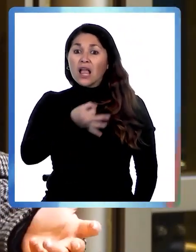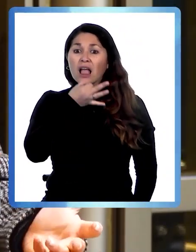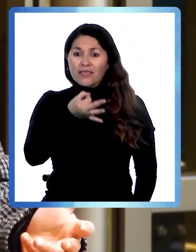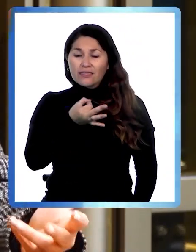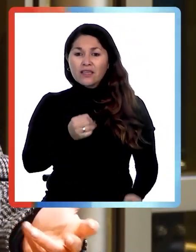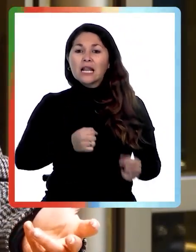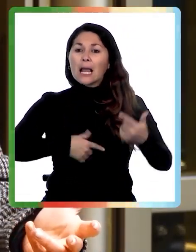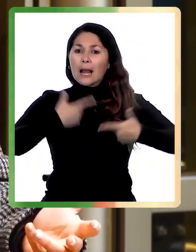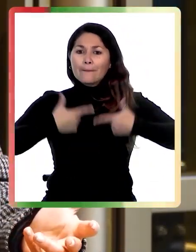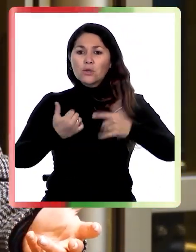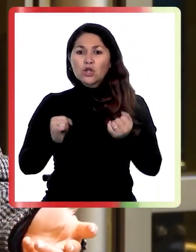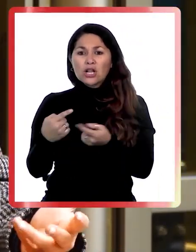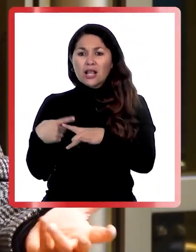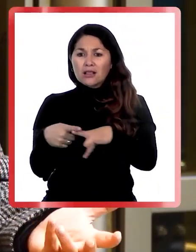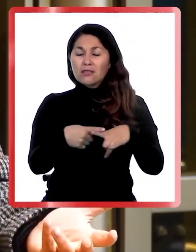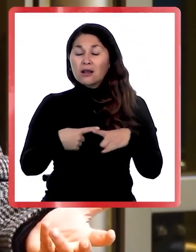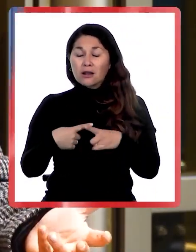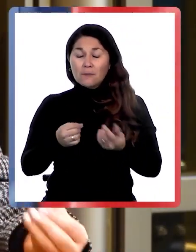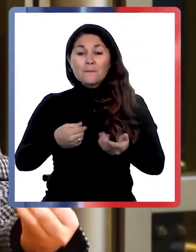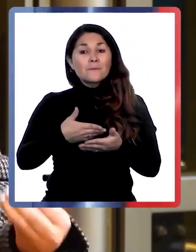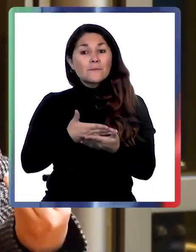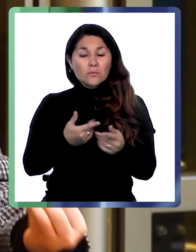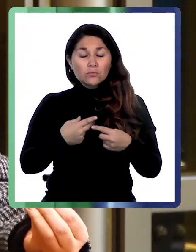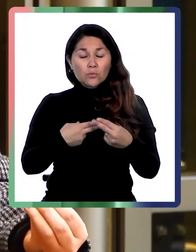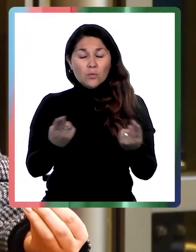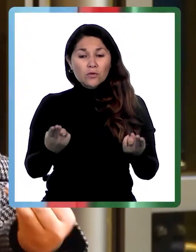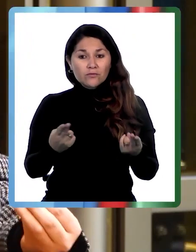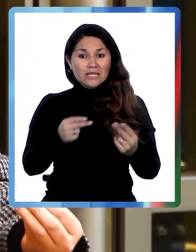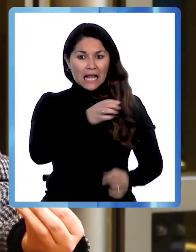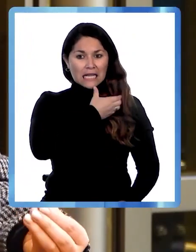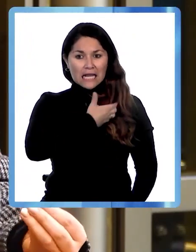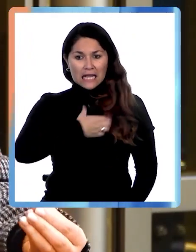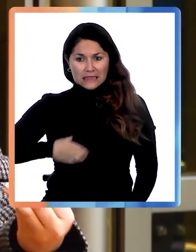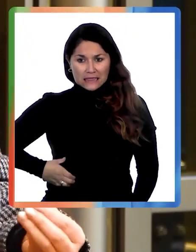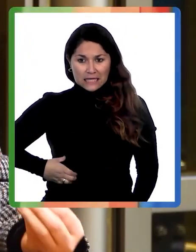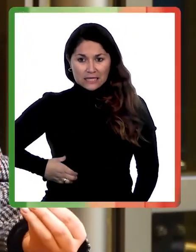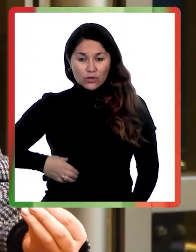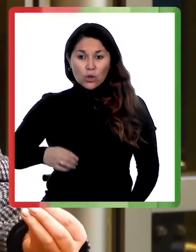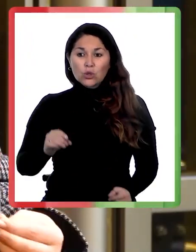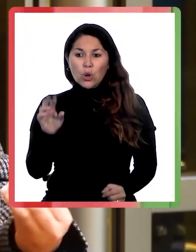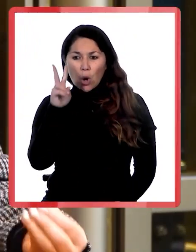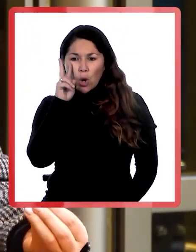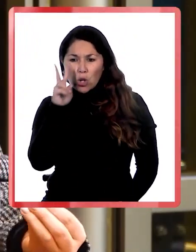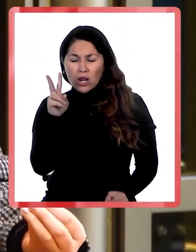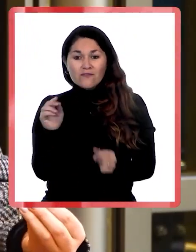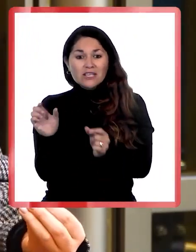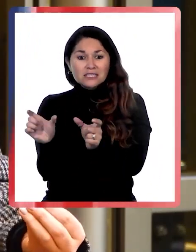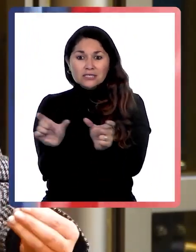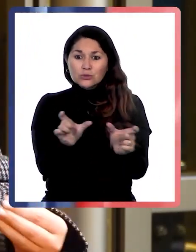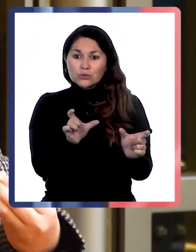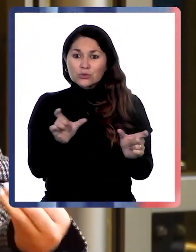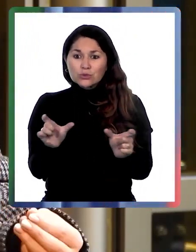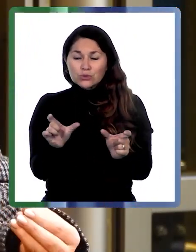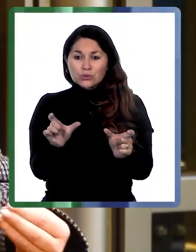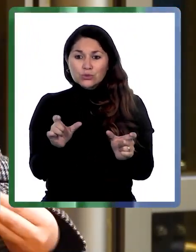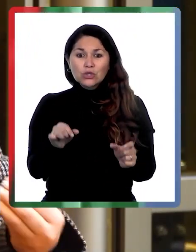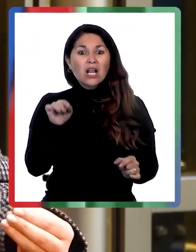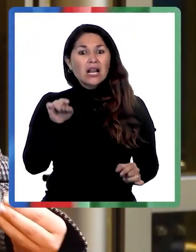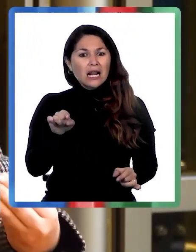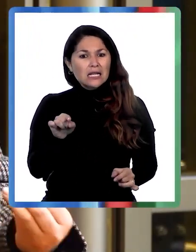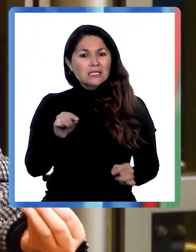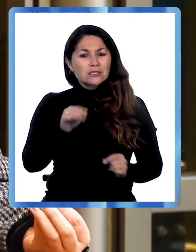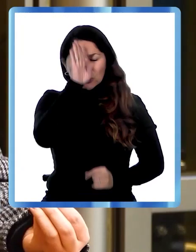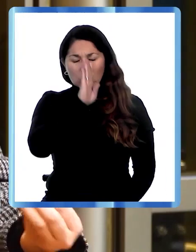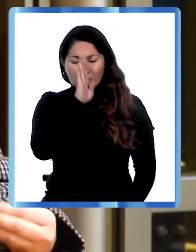se dicten una serie de políticas públicas y en primer lugar que sea el estado quien se haga cargo del control de los perros asilvestrados y no que se